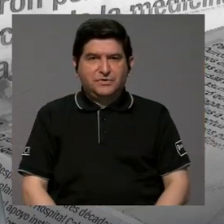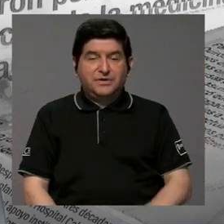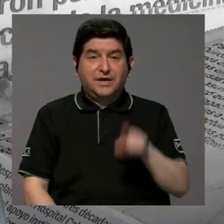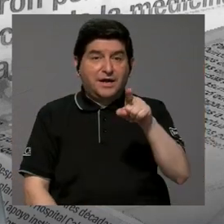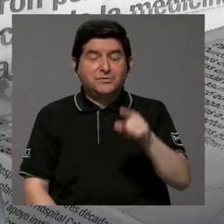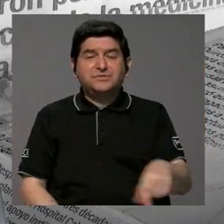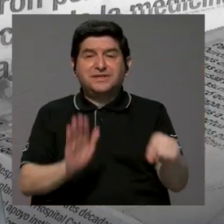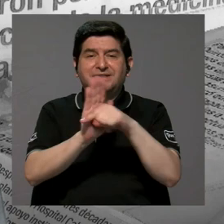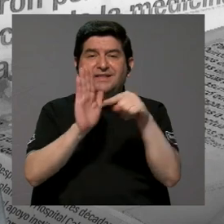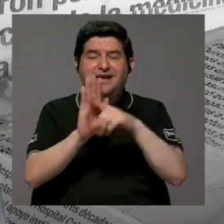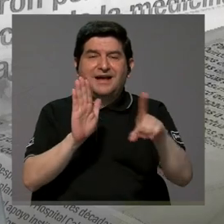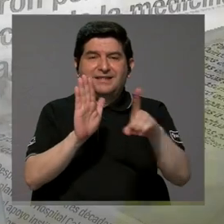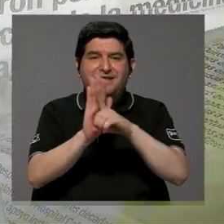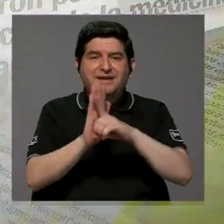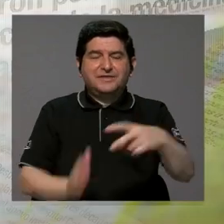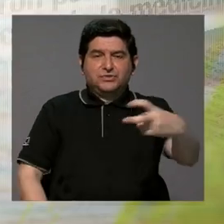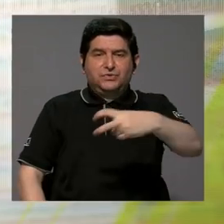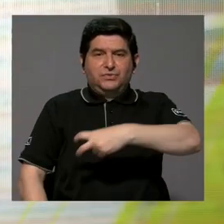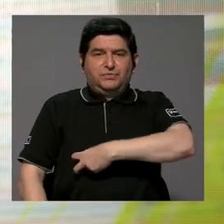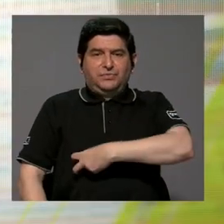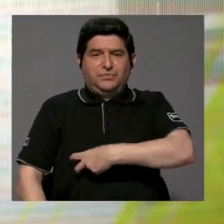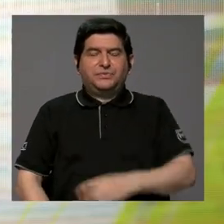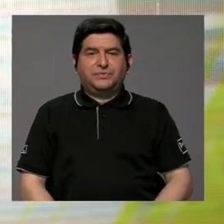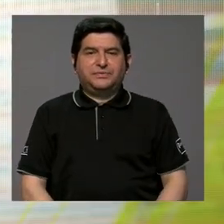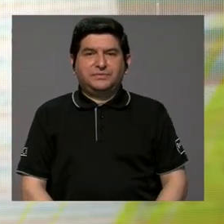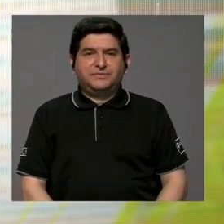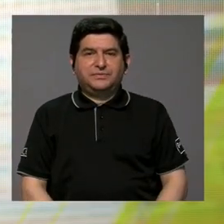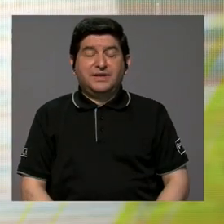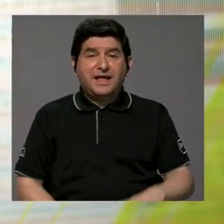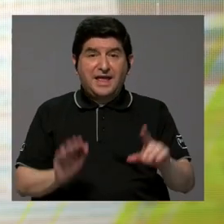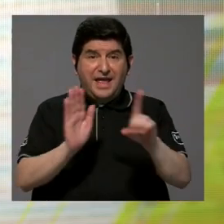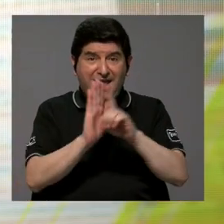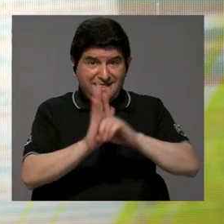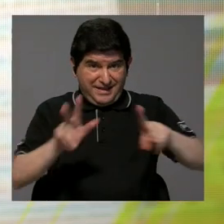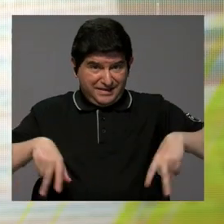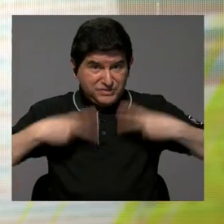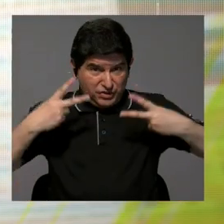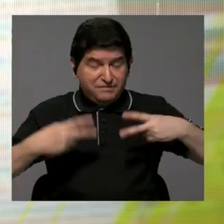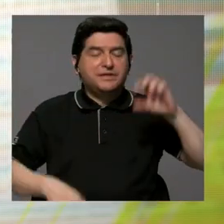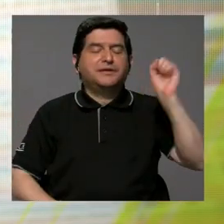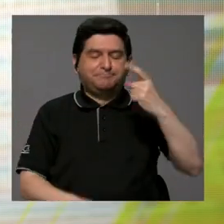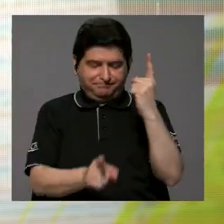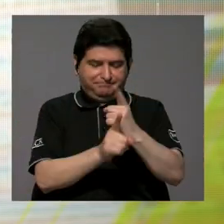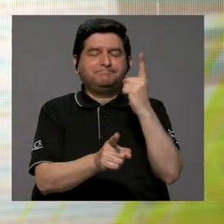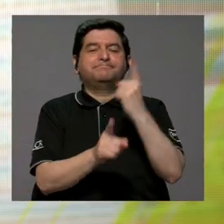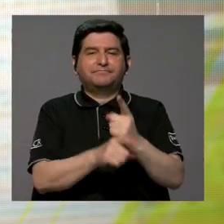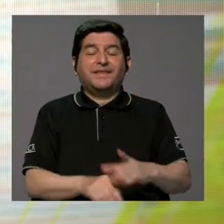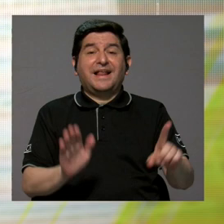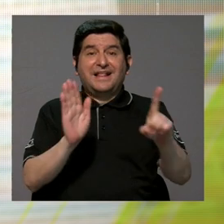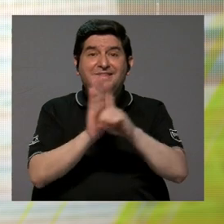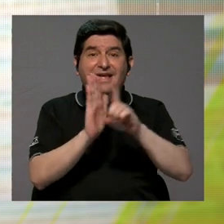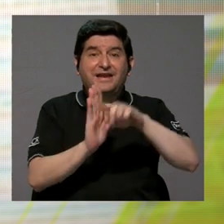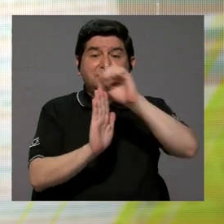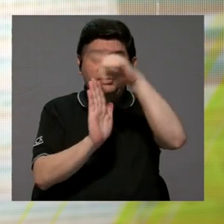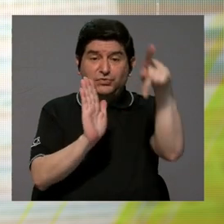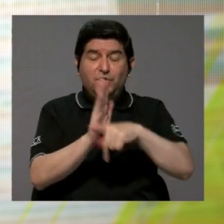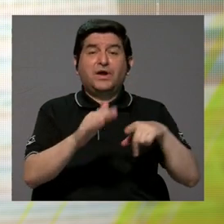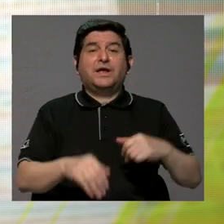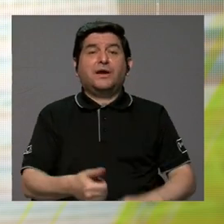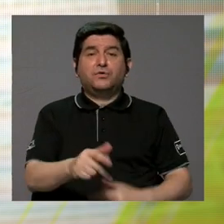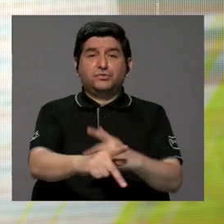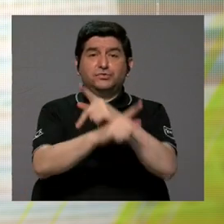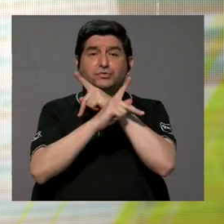el derecho a un trasplante, el derecho a la salud y el derecho a la vida, exactamente, que es un derecho